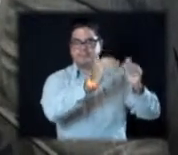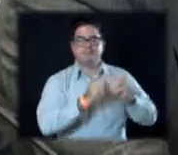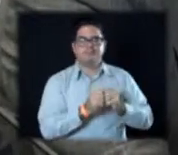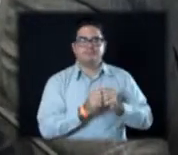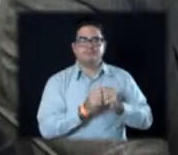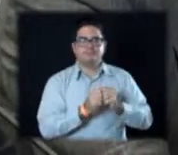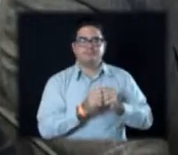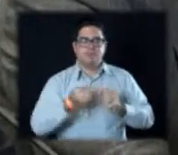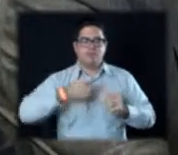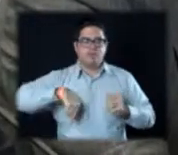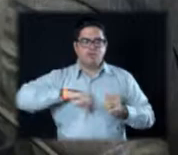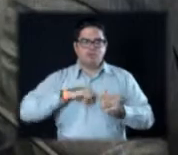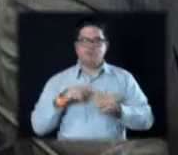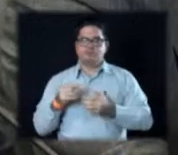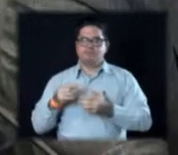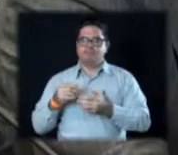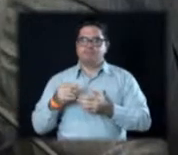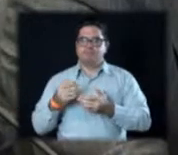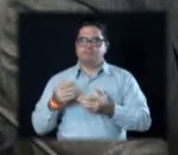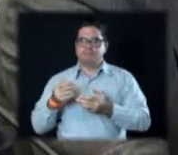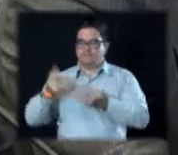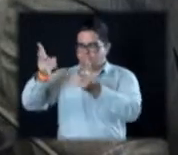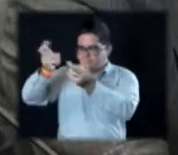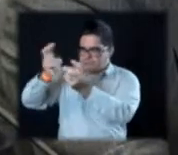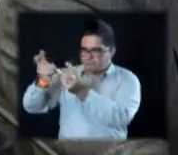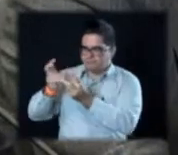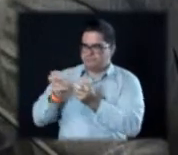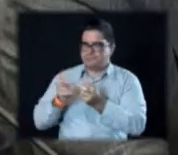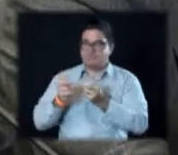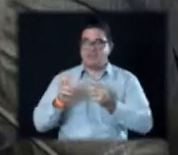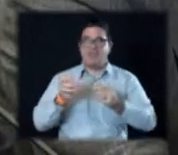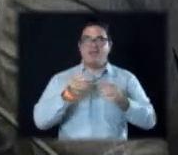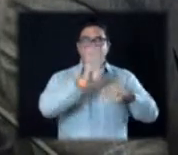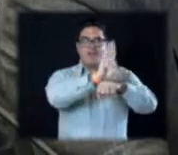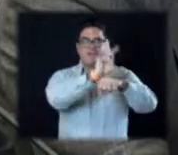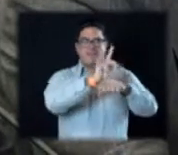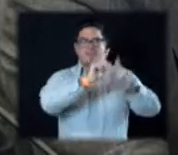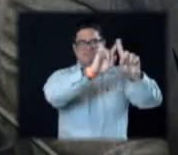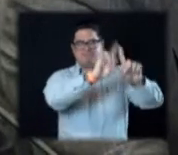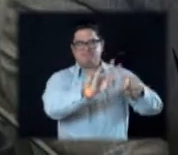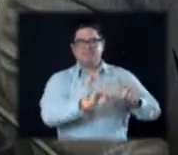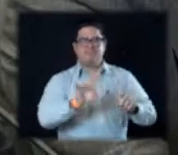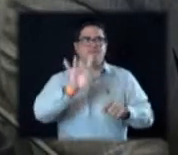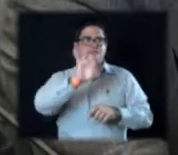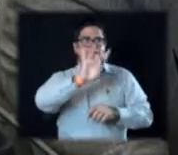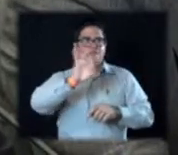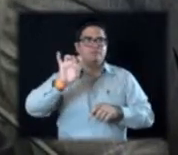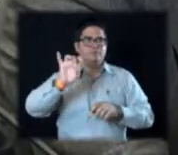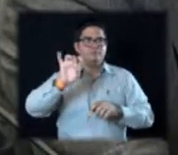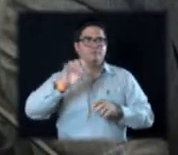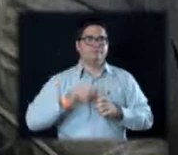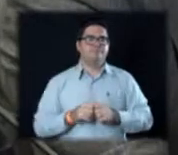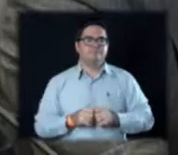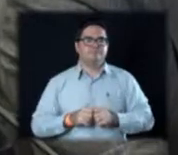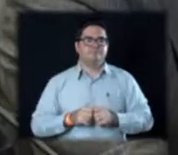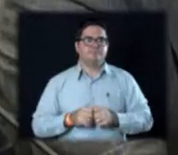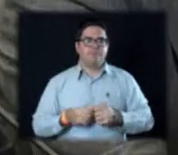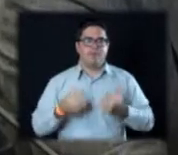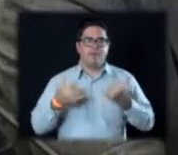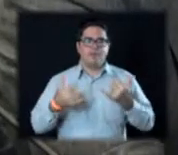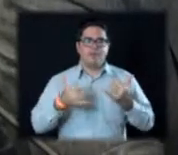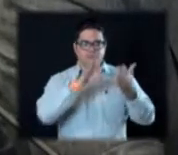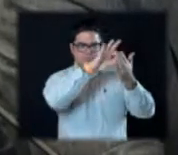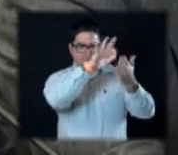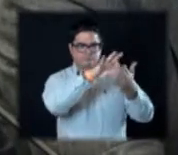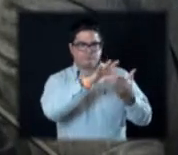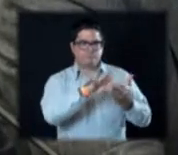En este proceso hemos recopilado información de más de 800 cuentas bancarias. Los